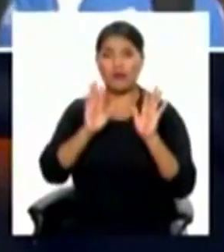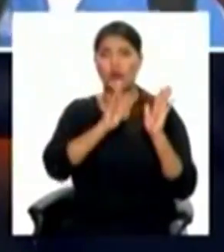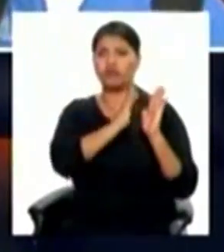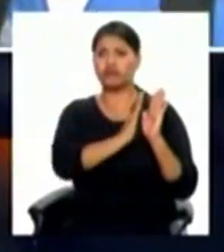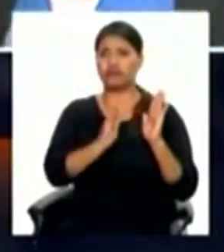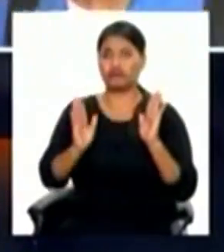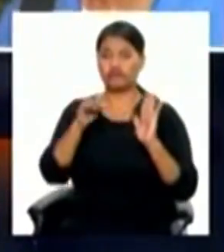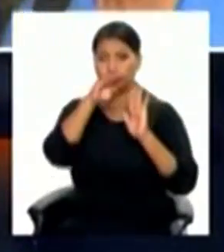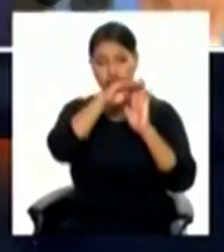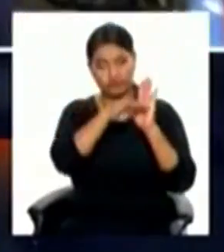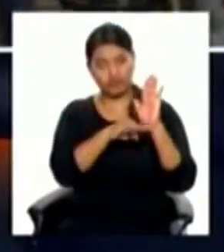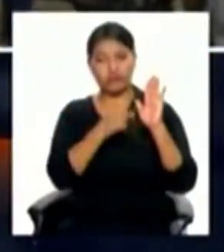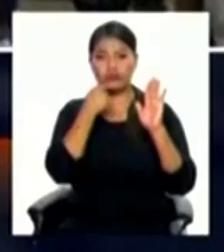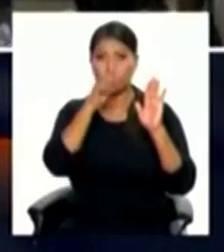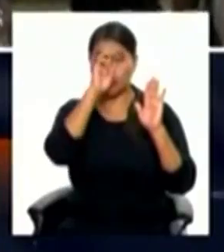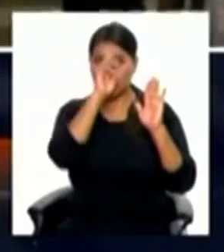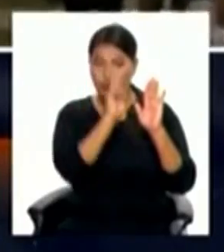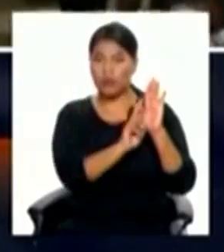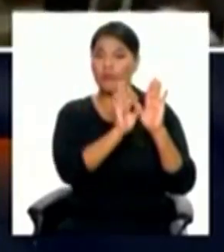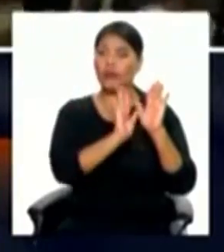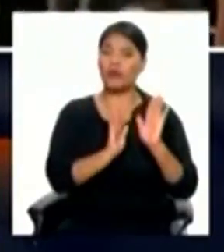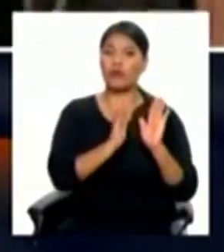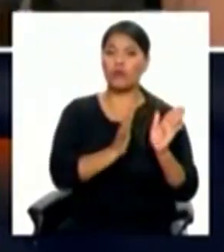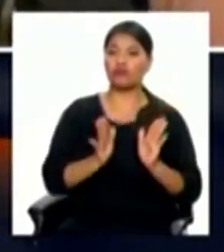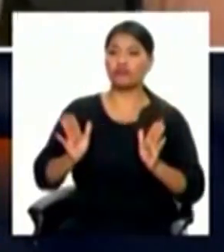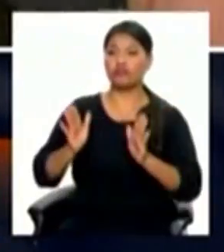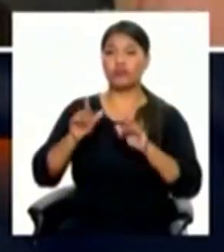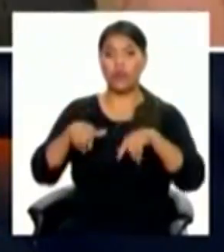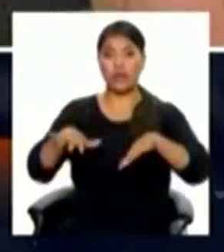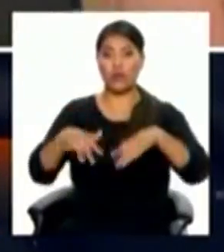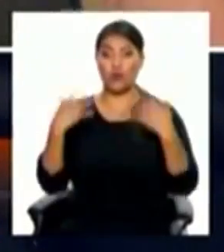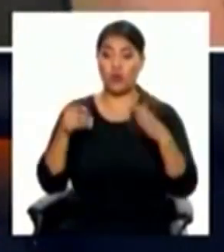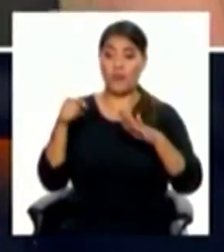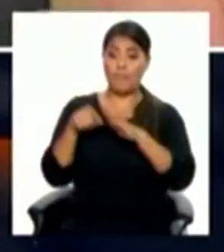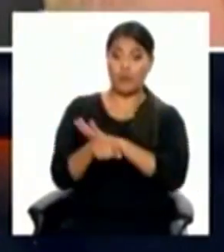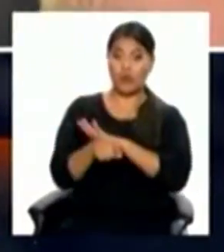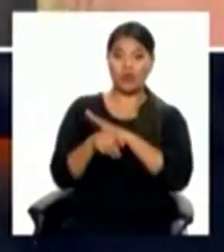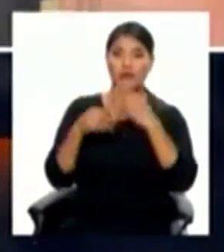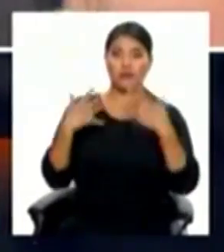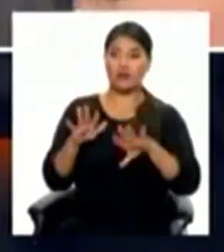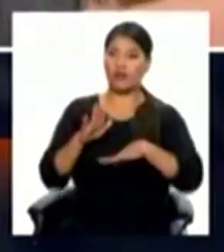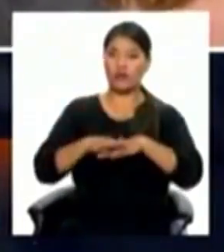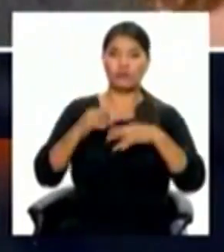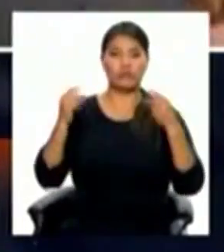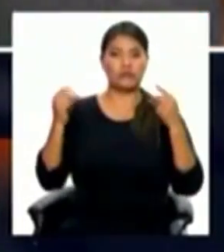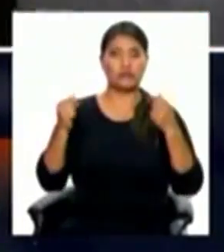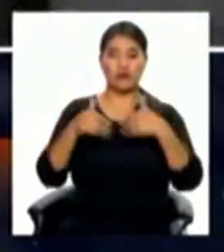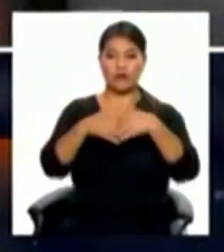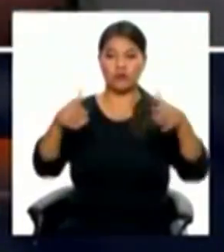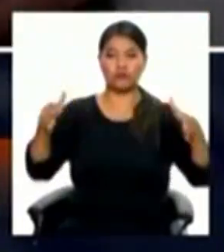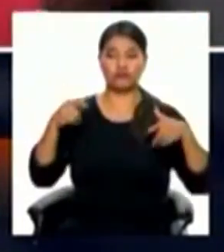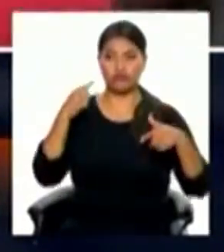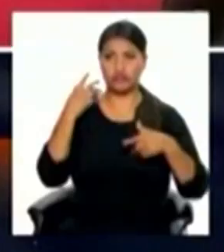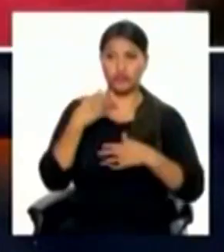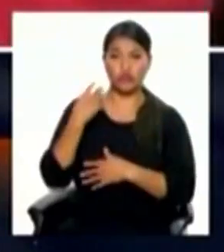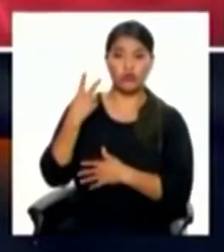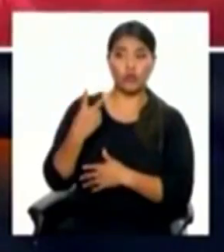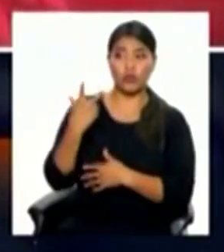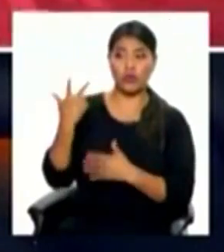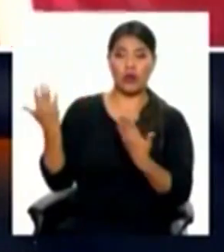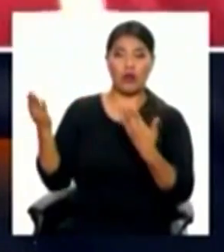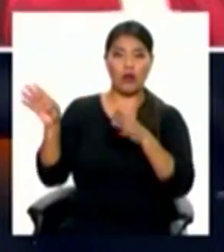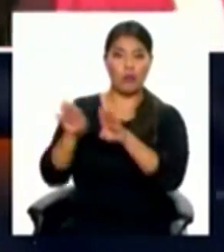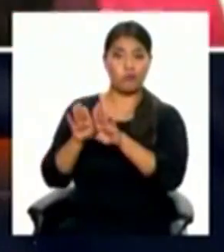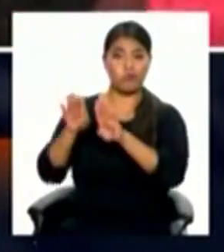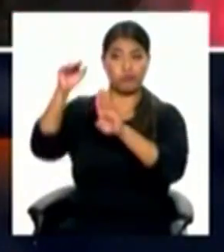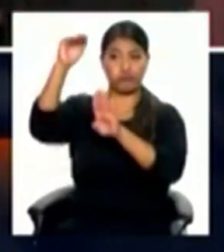protocolo establecido en esta zona para este tipo de casos. Cerraron inmediatamente 2 de las 3 puertas de